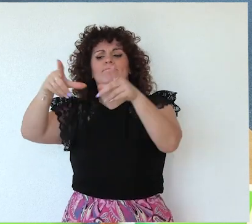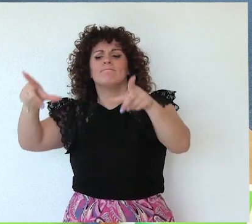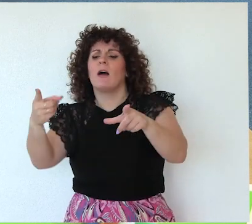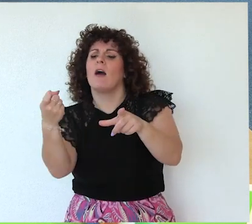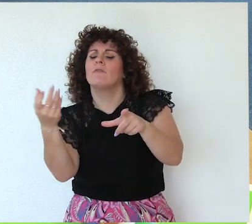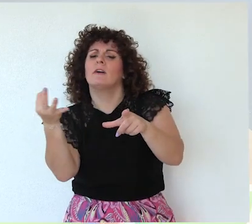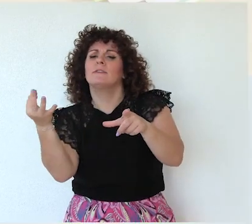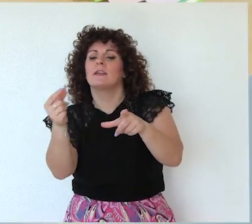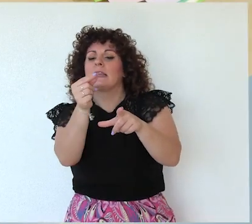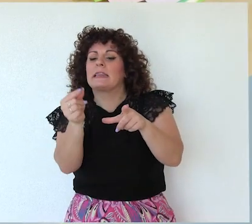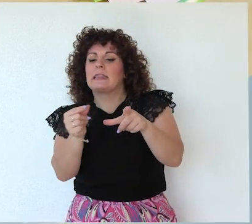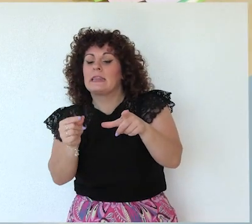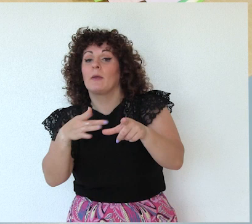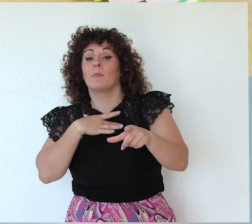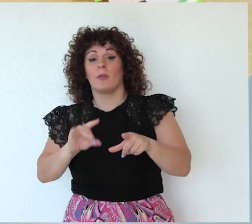que puede haber en ella.